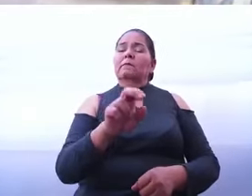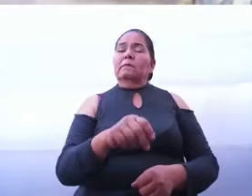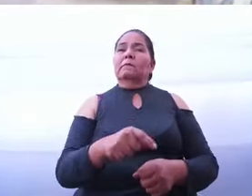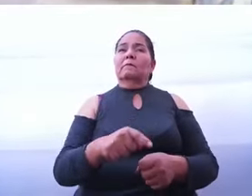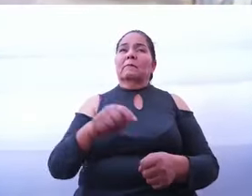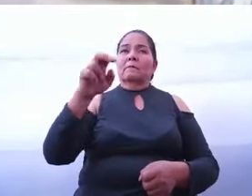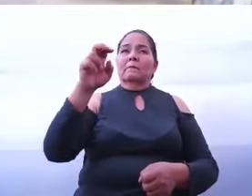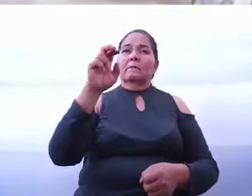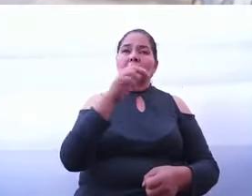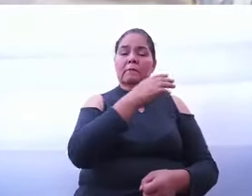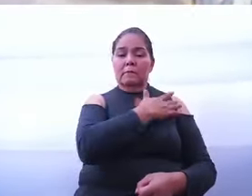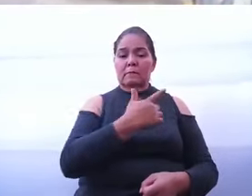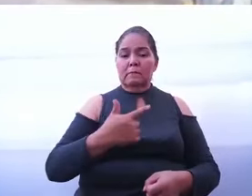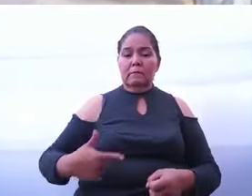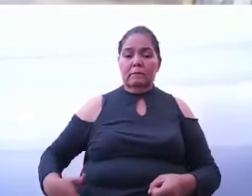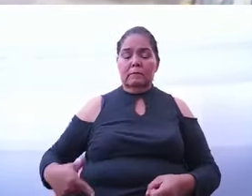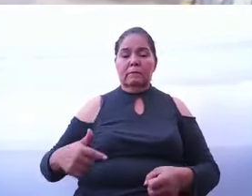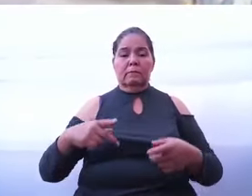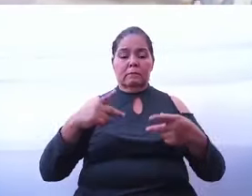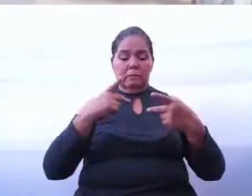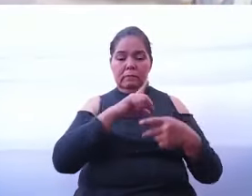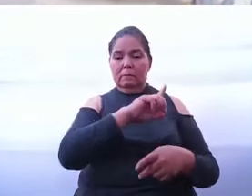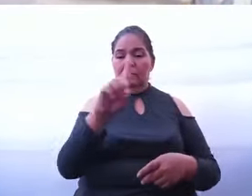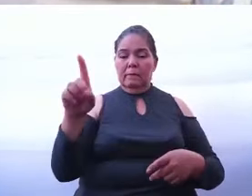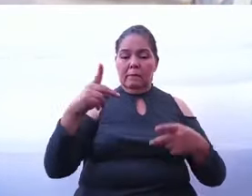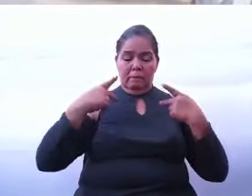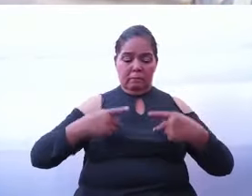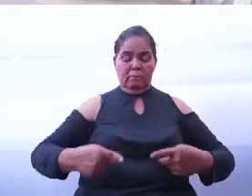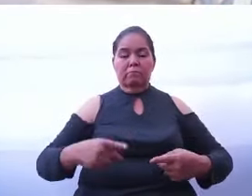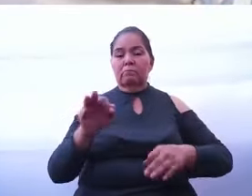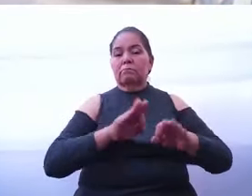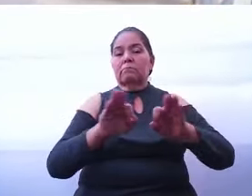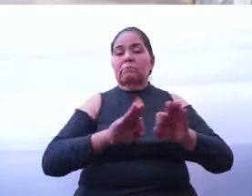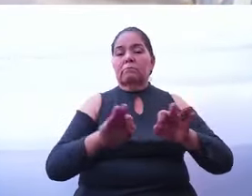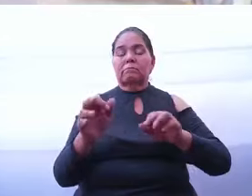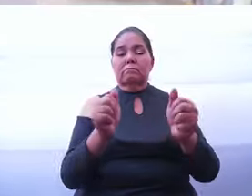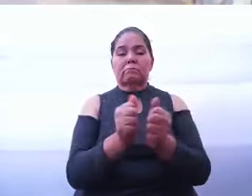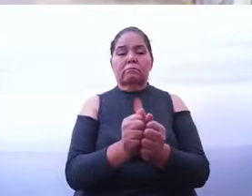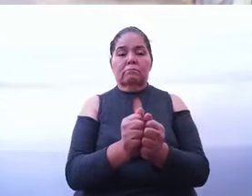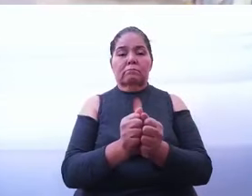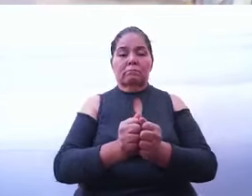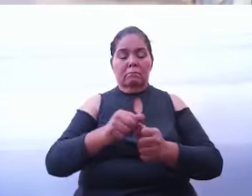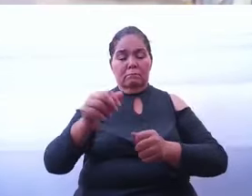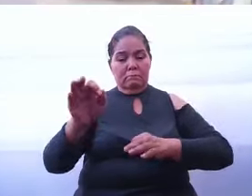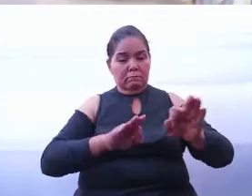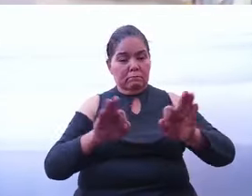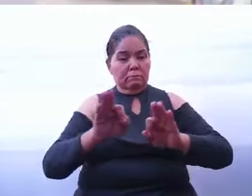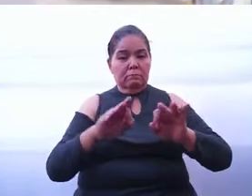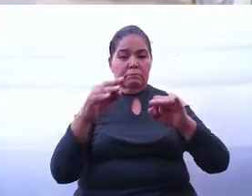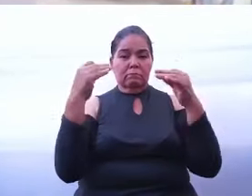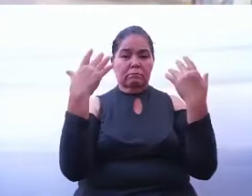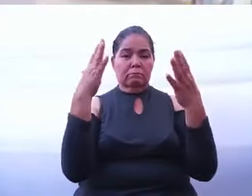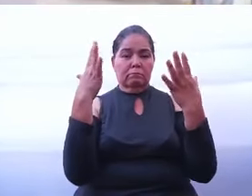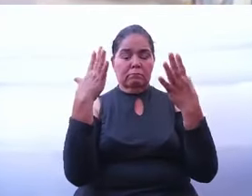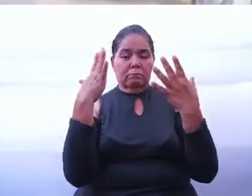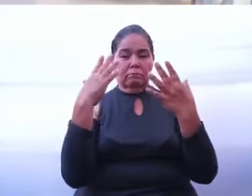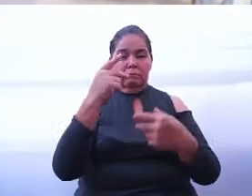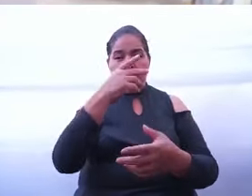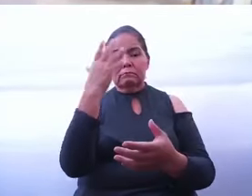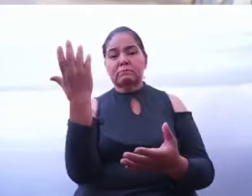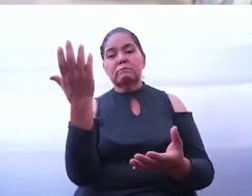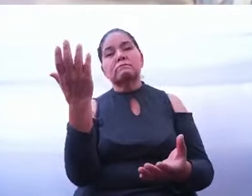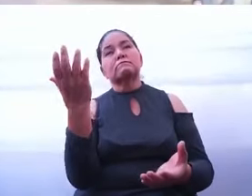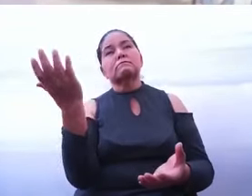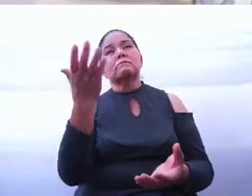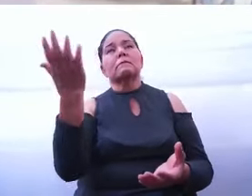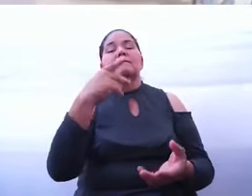vocación. Este es el gobierno de la gente, que va a trabajar con el gobierno de la esperanza para hacer que la gente en Celaya